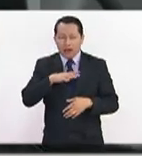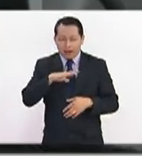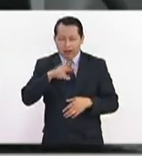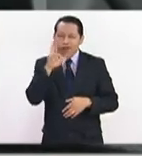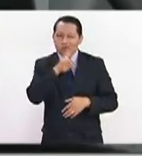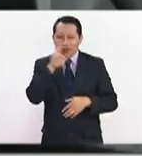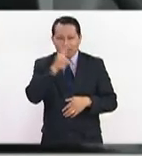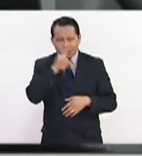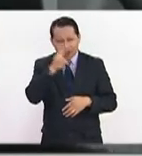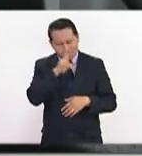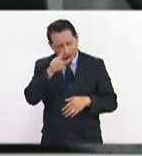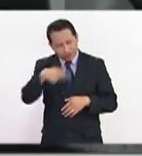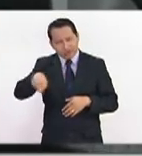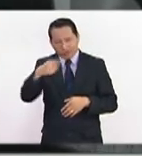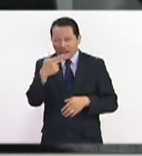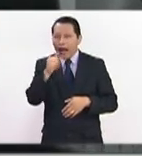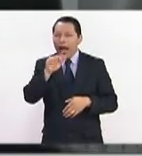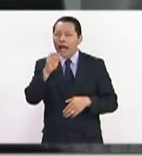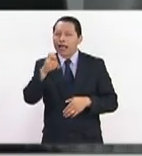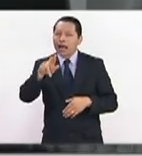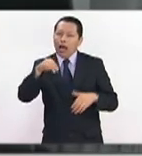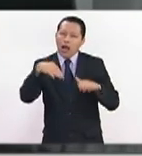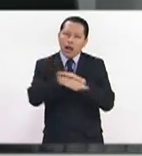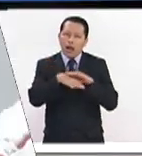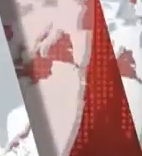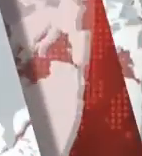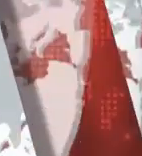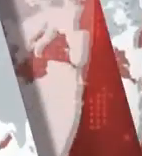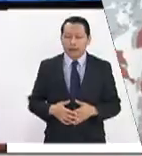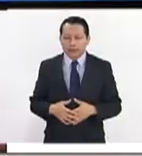ataques por parte de hackers rusos.